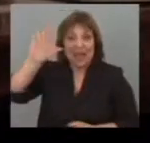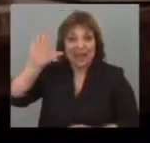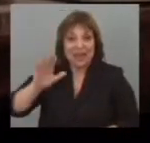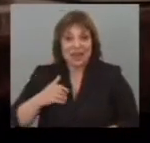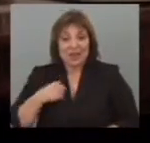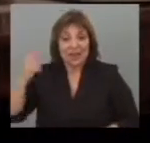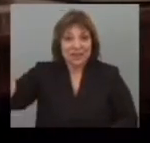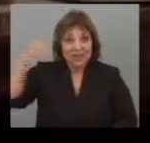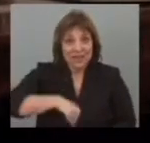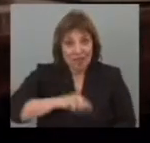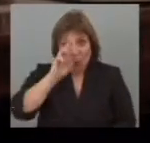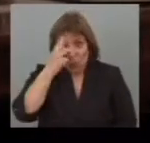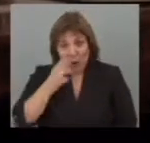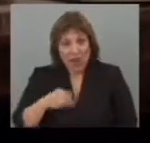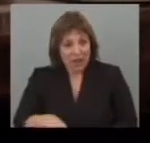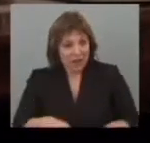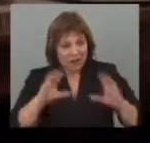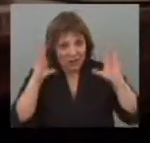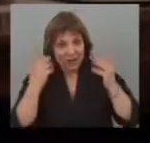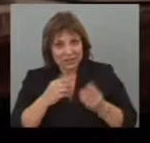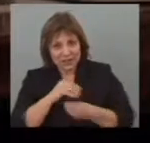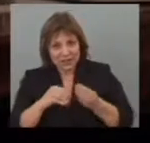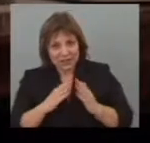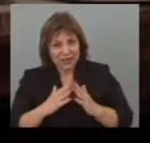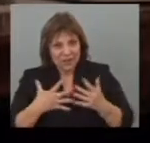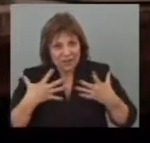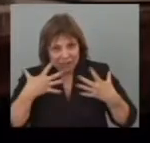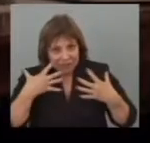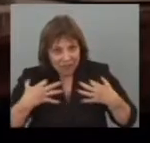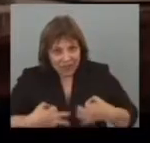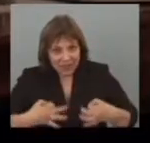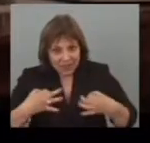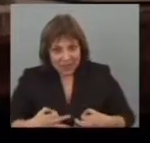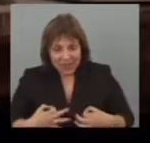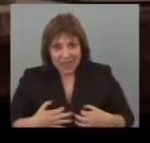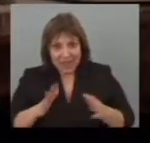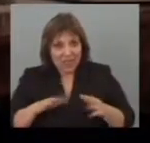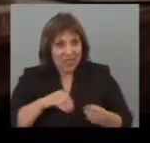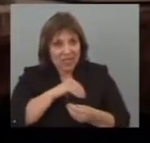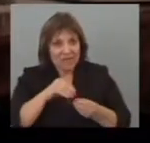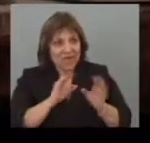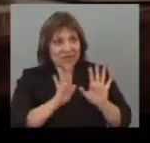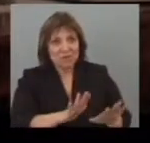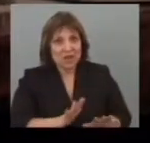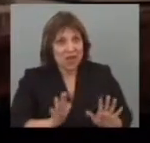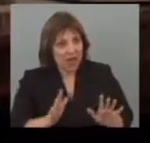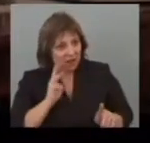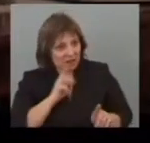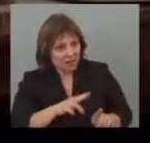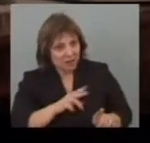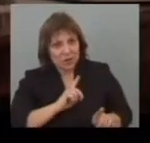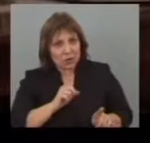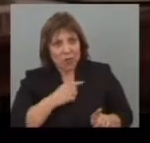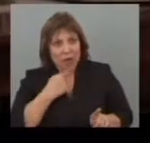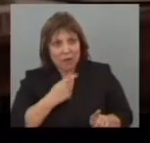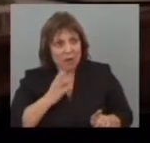hacía al Uruguay veía que aquí la violencia doméstica era algo verdaderamente del ámbito de la familia y que no se podía